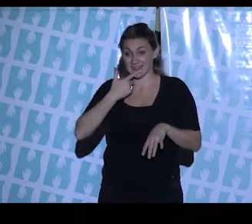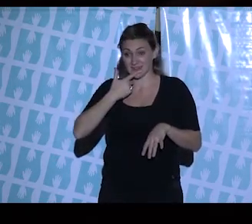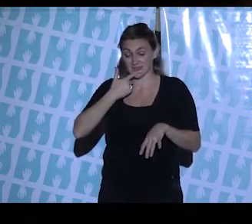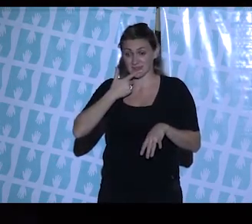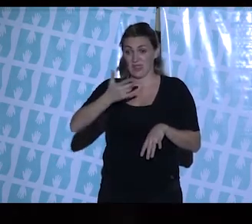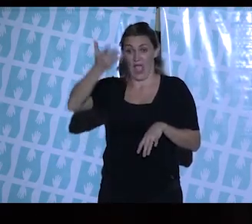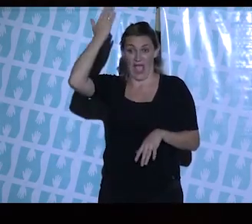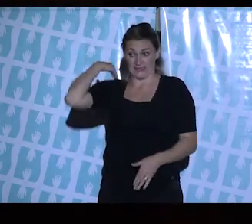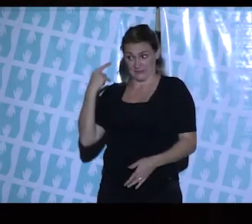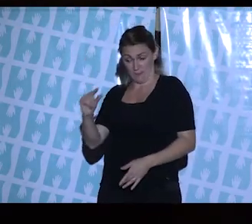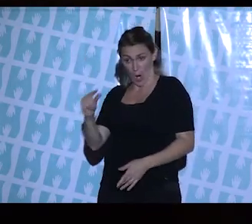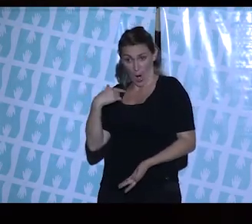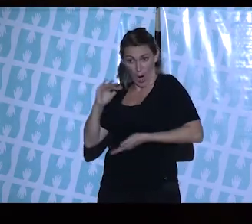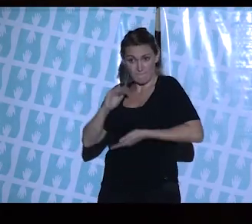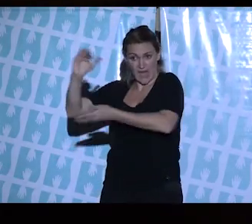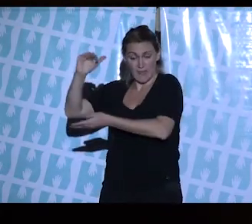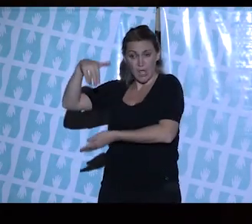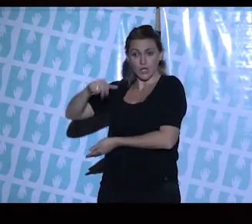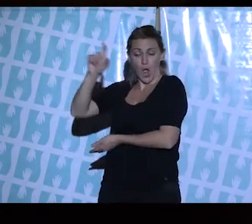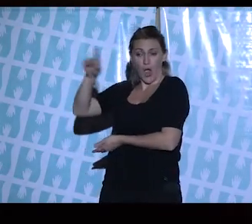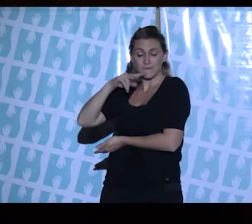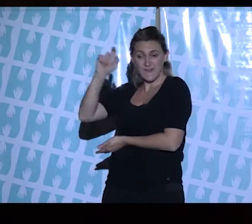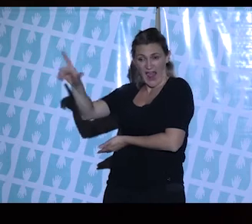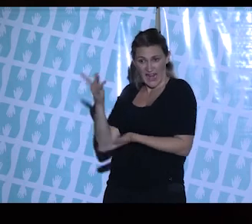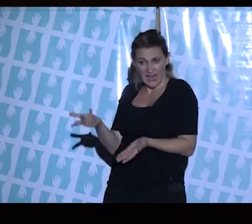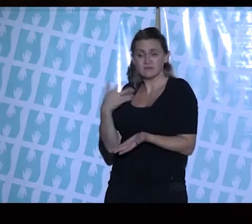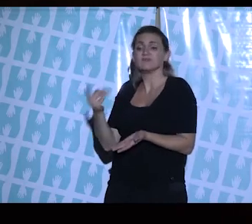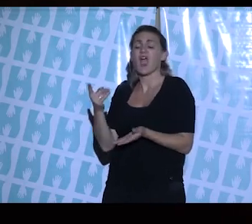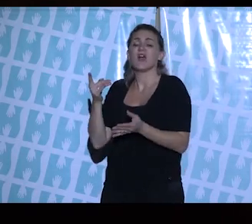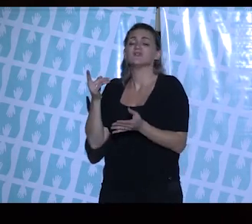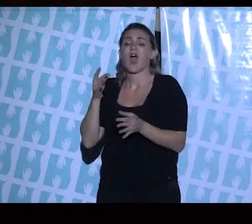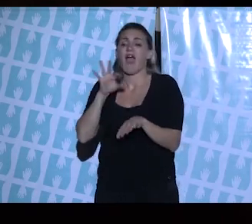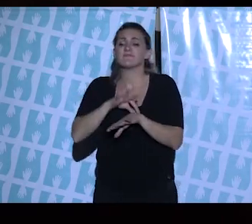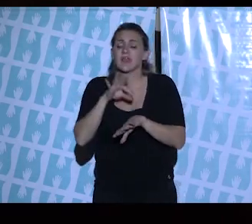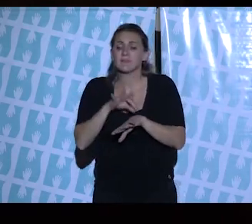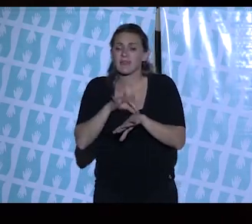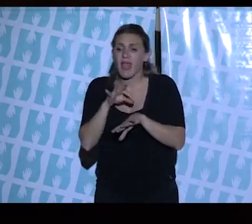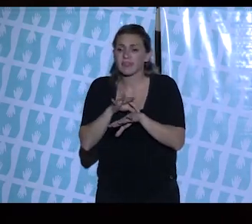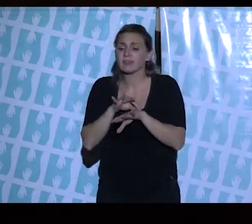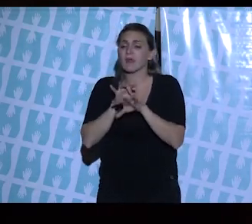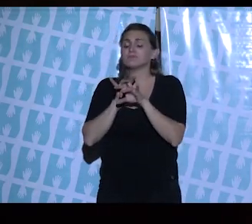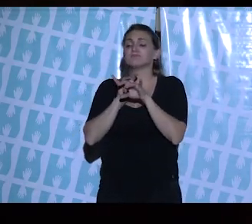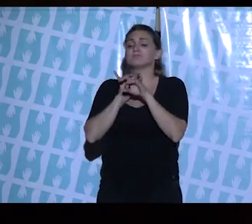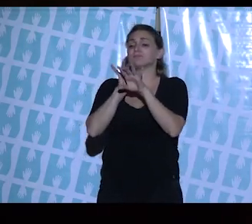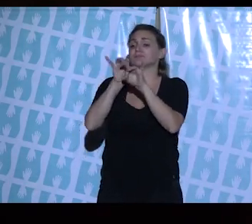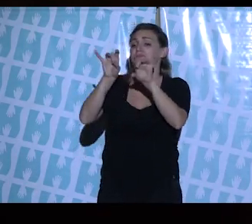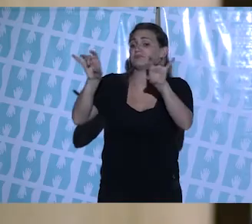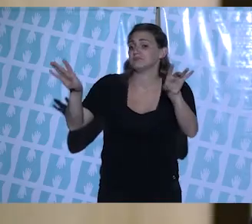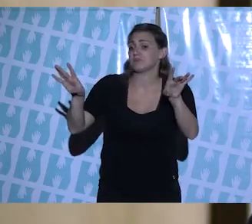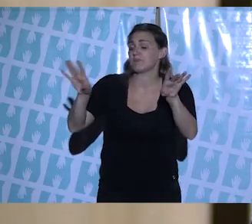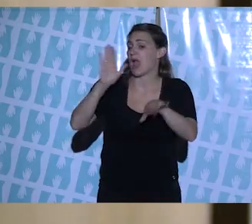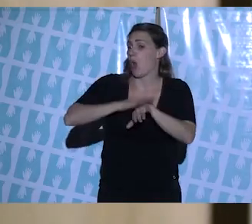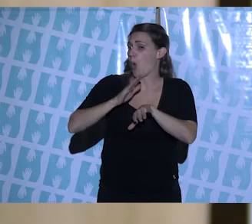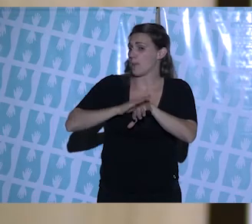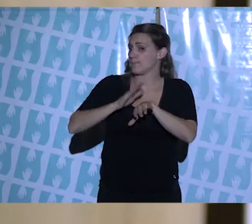premio Nobel, que es una enfermedad transmisible que no está causada por gérmenes,